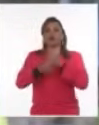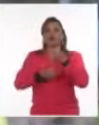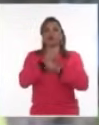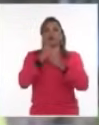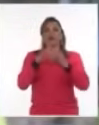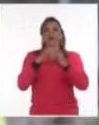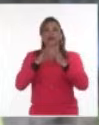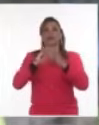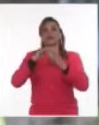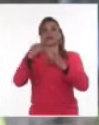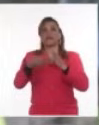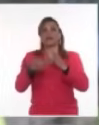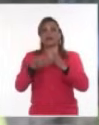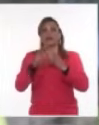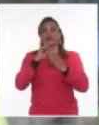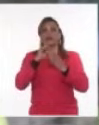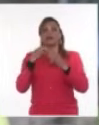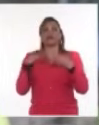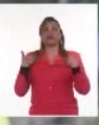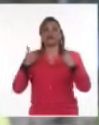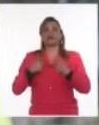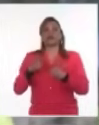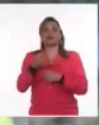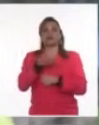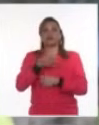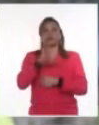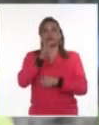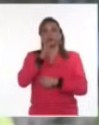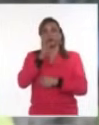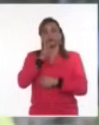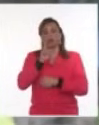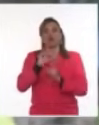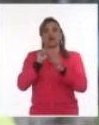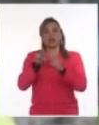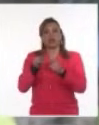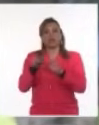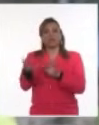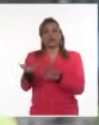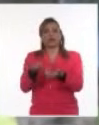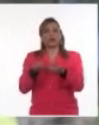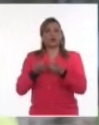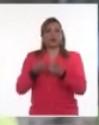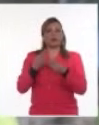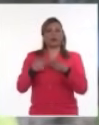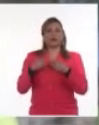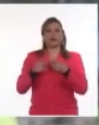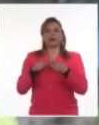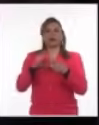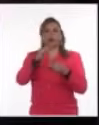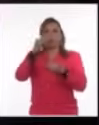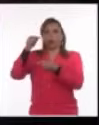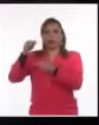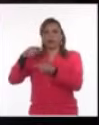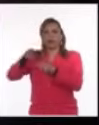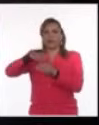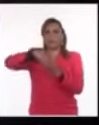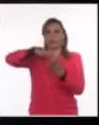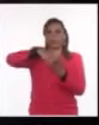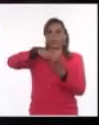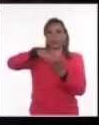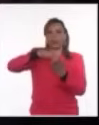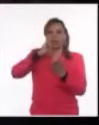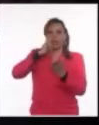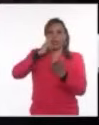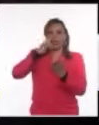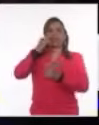frente de la dirección de la dirección provincial de los cdr eh pudimos obtener también frascos de pintura negra que también se